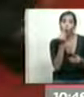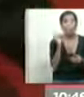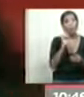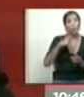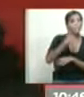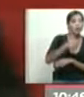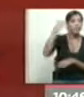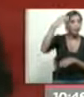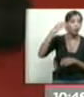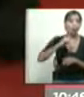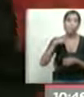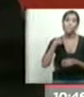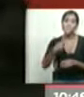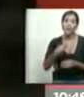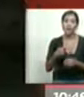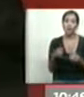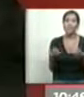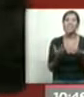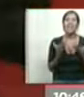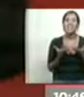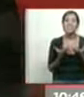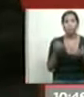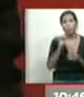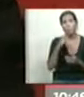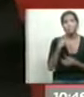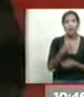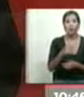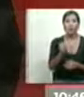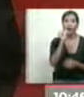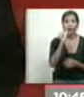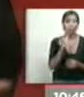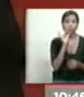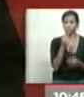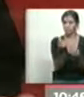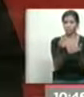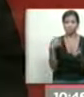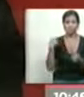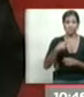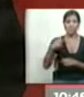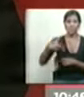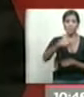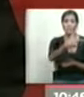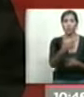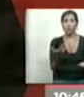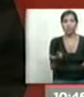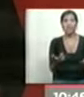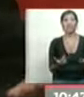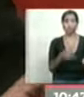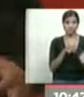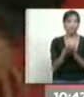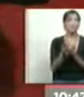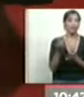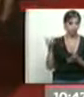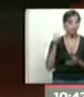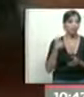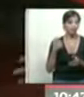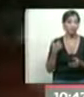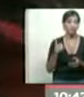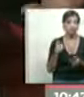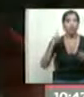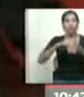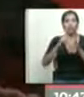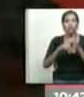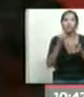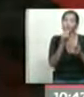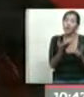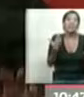pagan la calefacción, o pagan el agua, no tienen ni siquiera para pagar el transporte. Esos son los cuentos que la gente nos echa. Entonces, bueno, vamos a ver